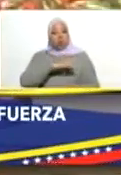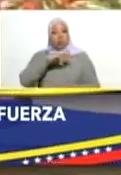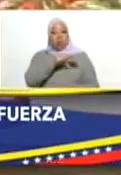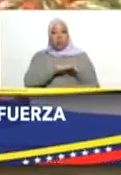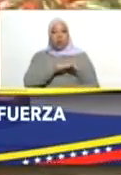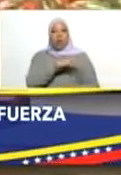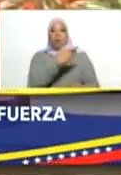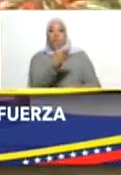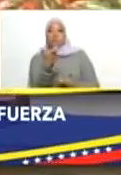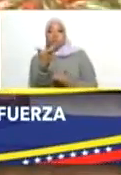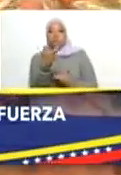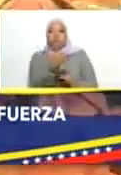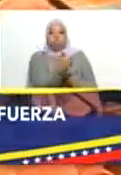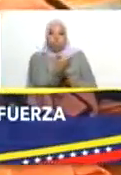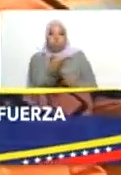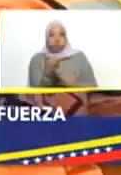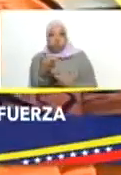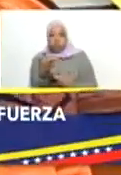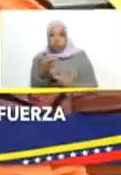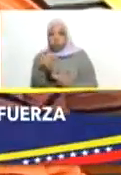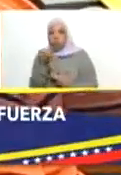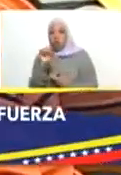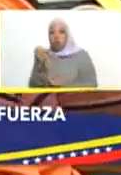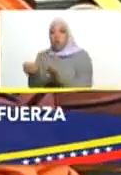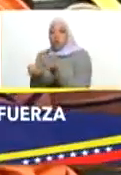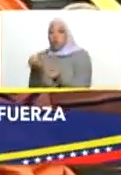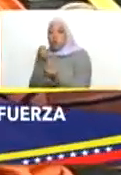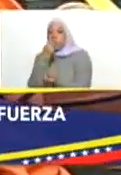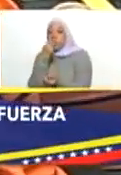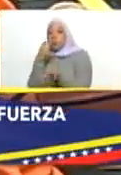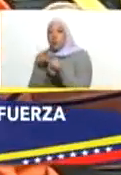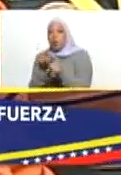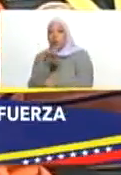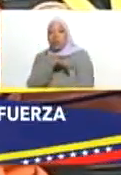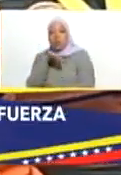bomberos, bomberos forestales, como el caso de Chile.